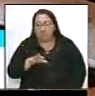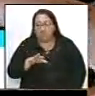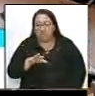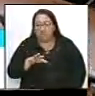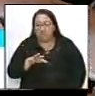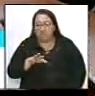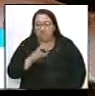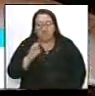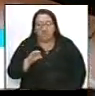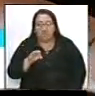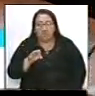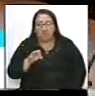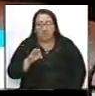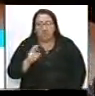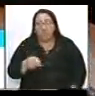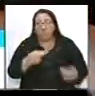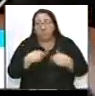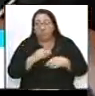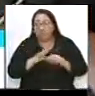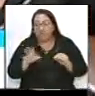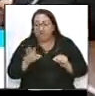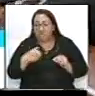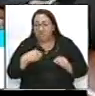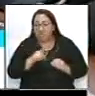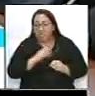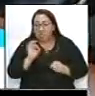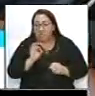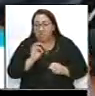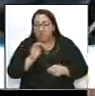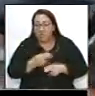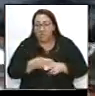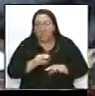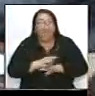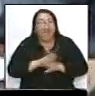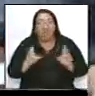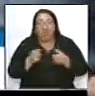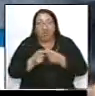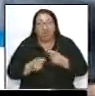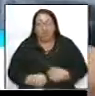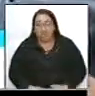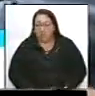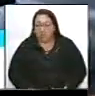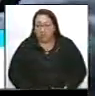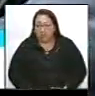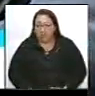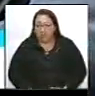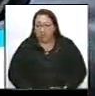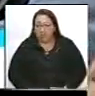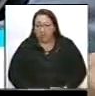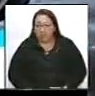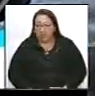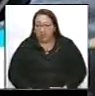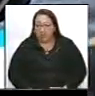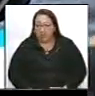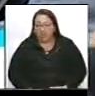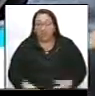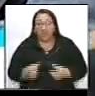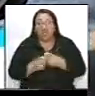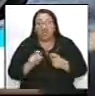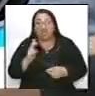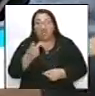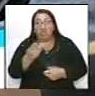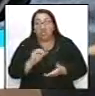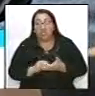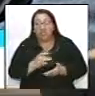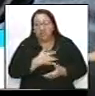bajo. Al que le cae el guante, que se lo chante. Yo no he dicho nombres de ningún congresista. Y es la segunda vez que el congresista se siente aludido.